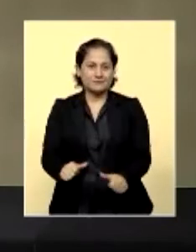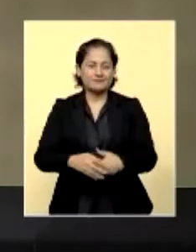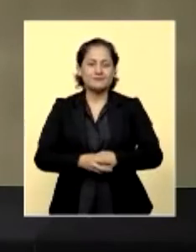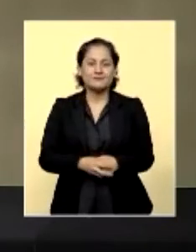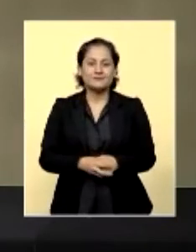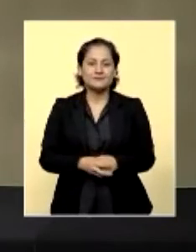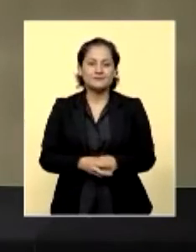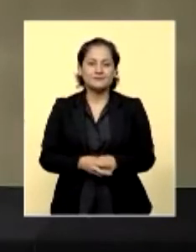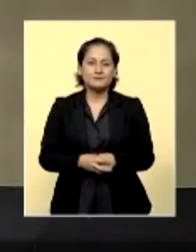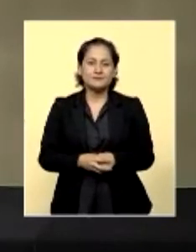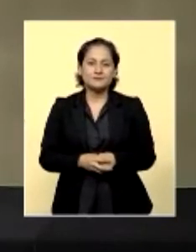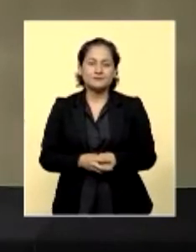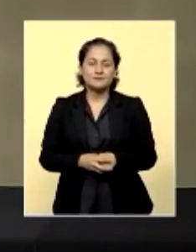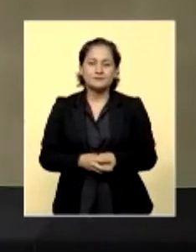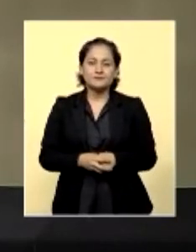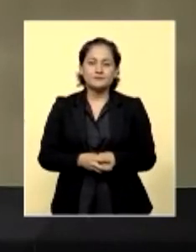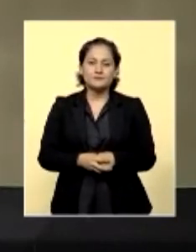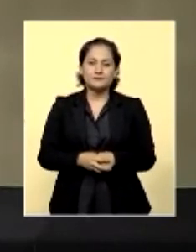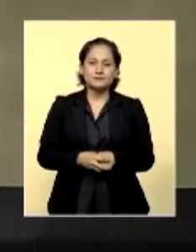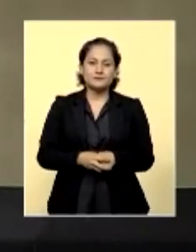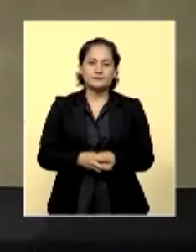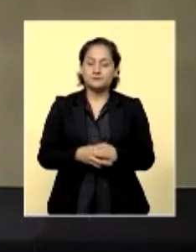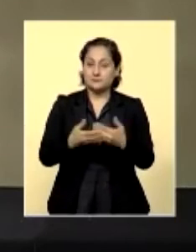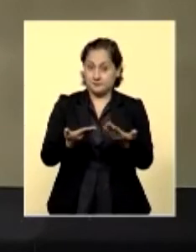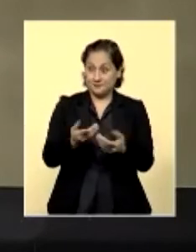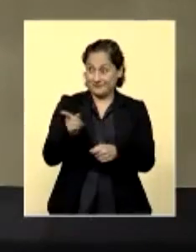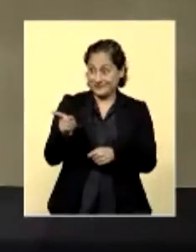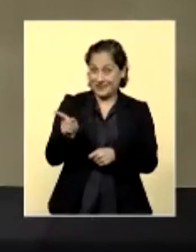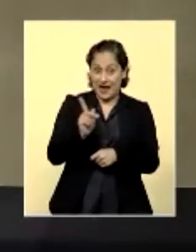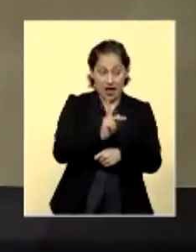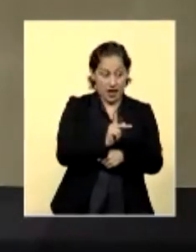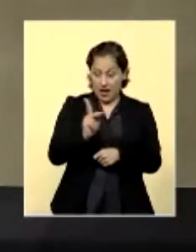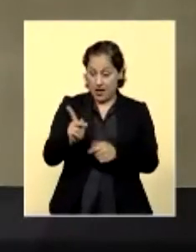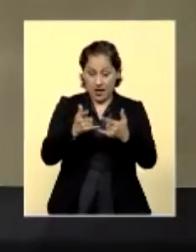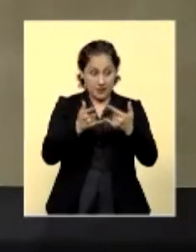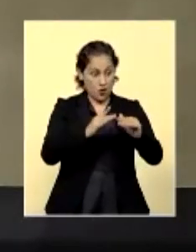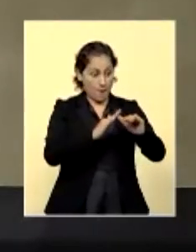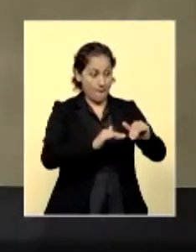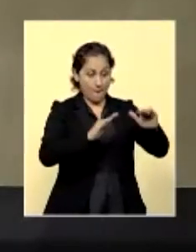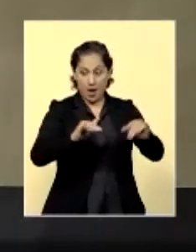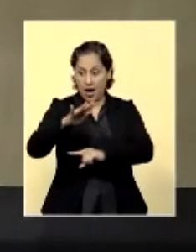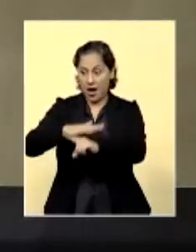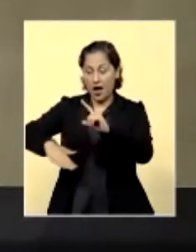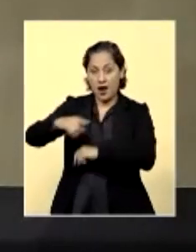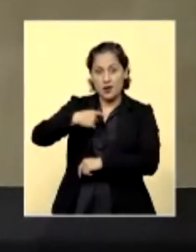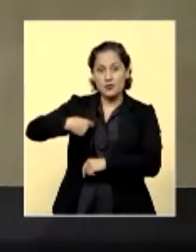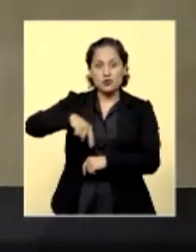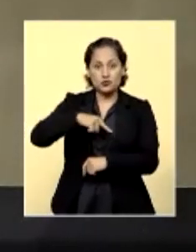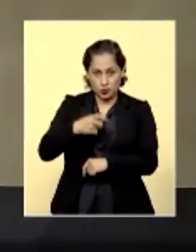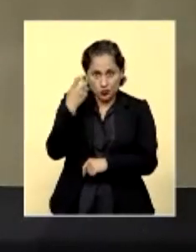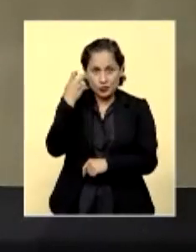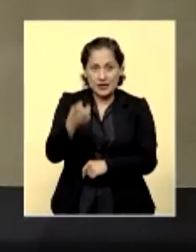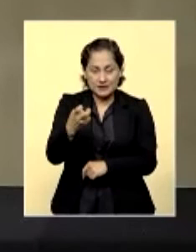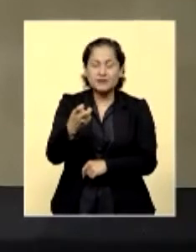A importância y de ahí surge la importancia de esta analogía que la profesora Antolini nos presentó el día de hoy.